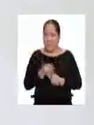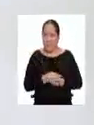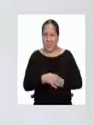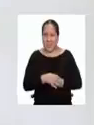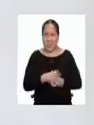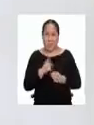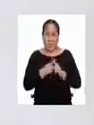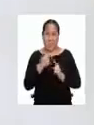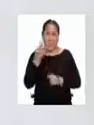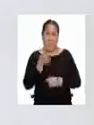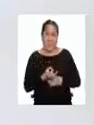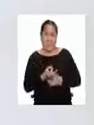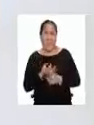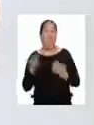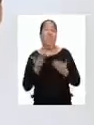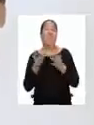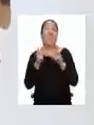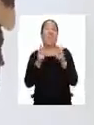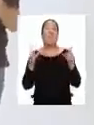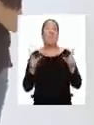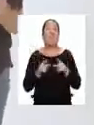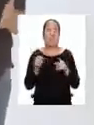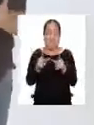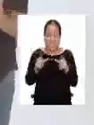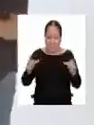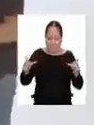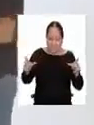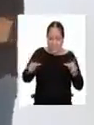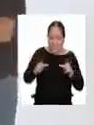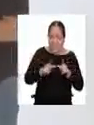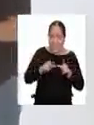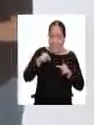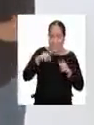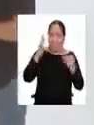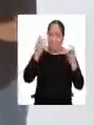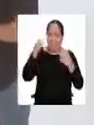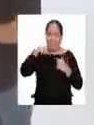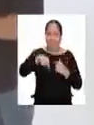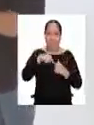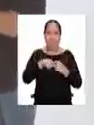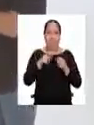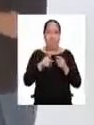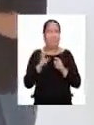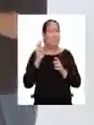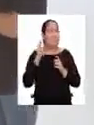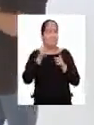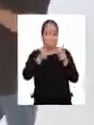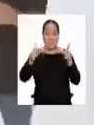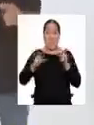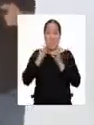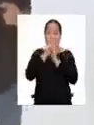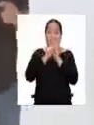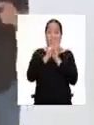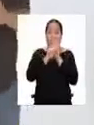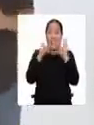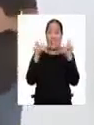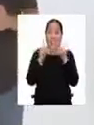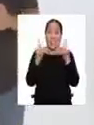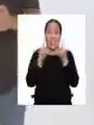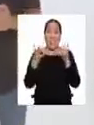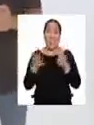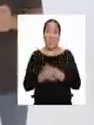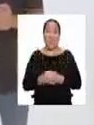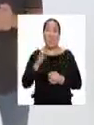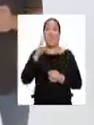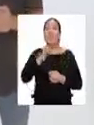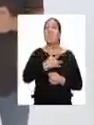en realidad, en donde estamos, es un espacio como este aquí, que es un set de televisión, y vamos a experimentar un poquito de